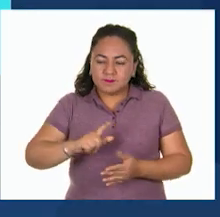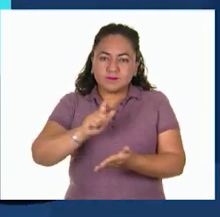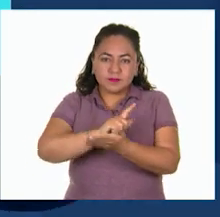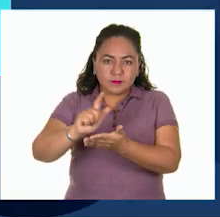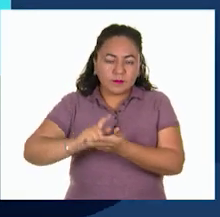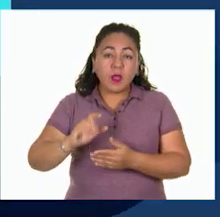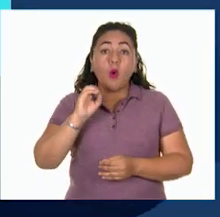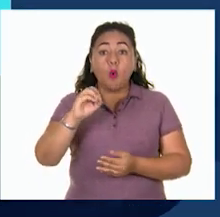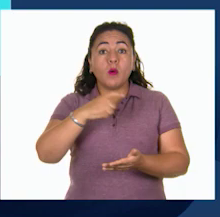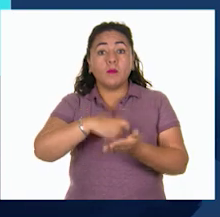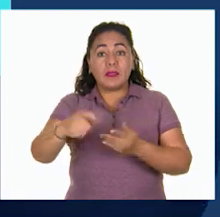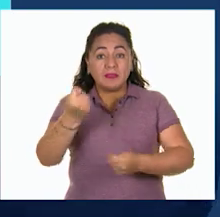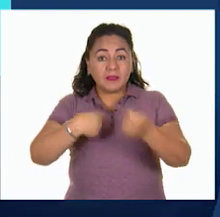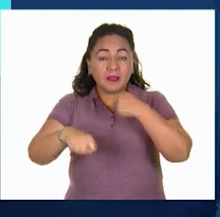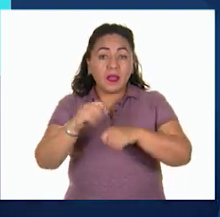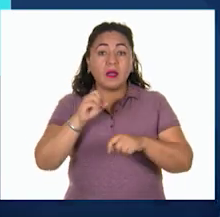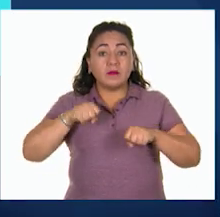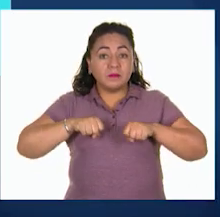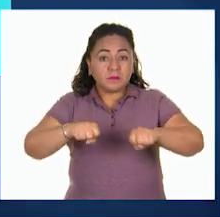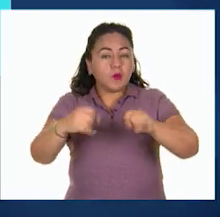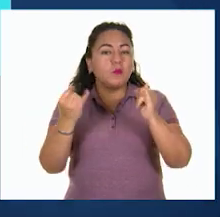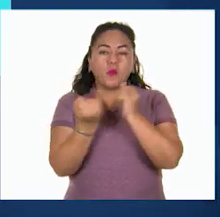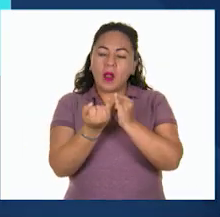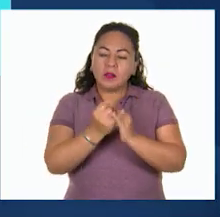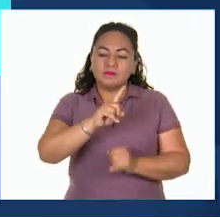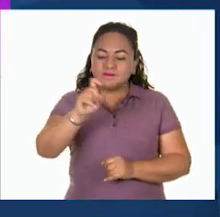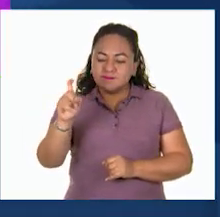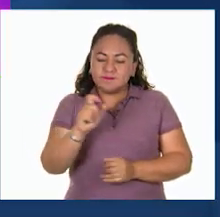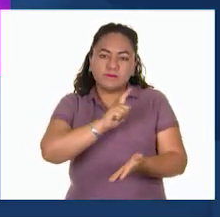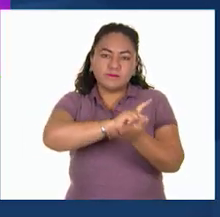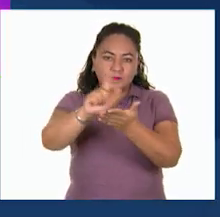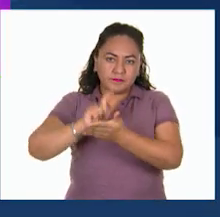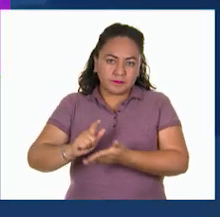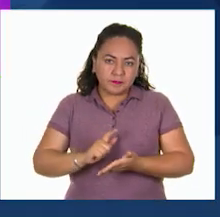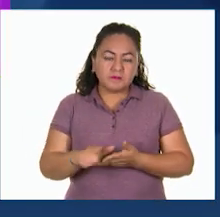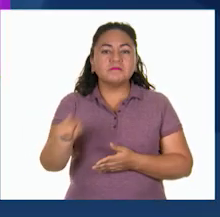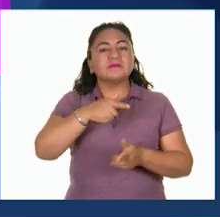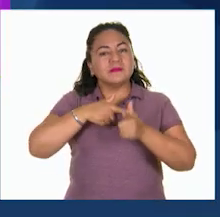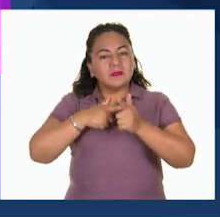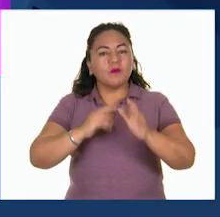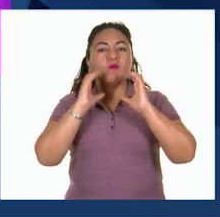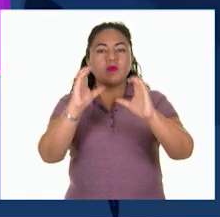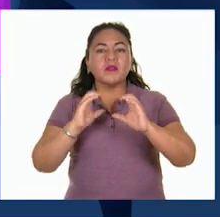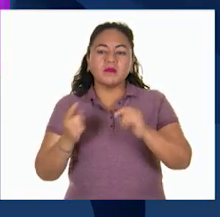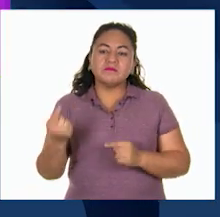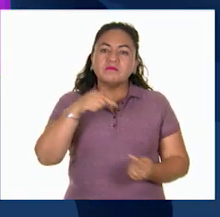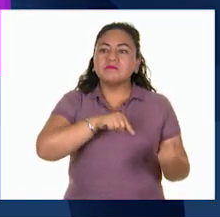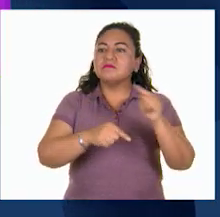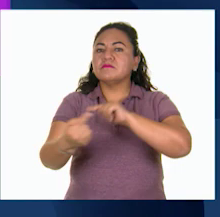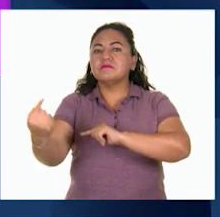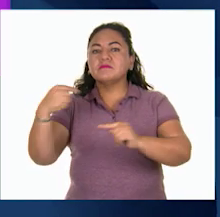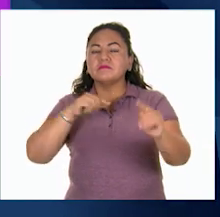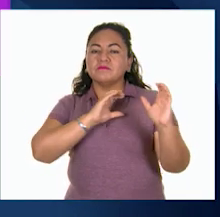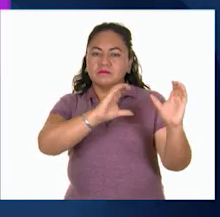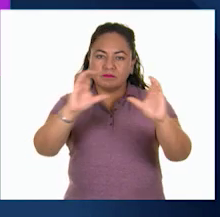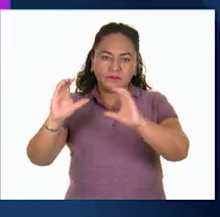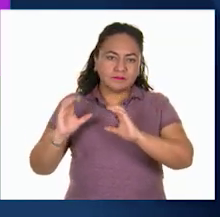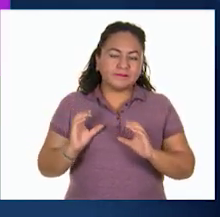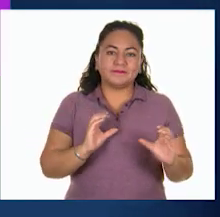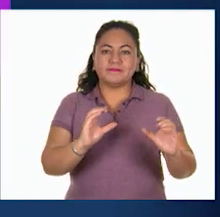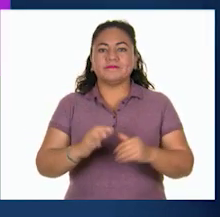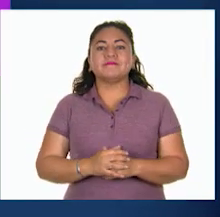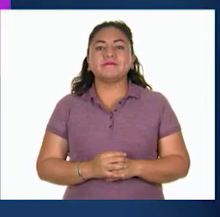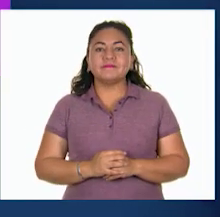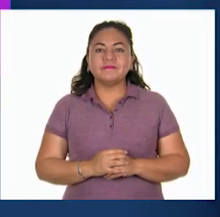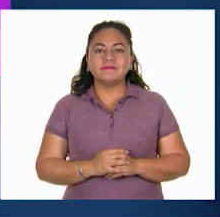las cosas que compres en la tienda o en el supermercado. Sigamos luchando juntos contra este virus, cuidándonos los